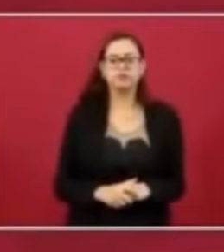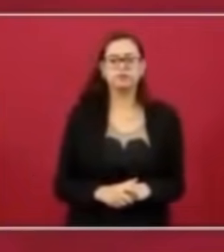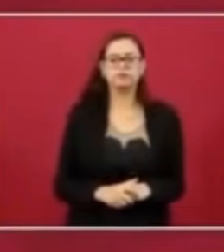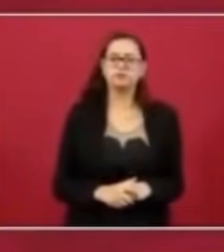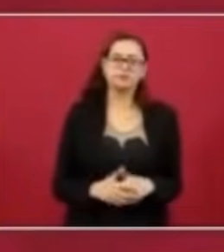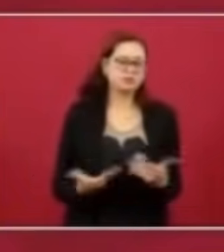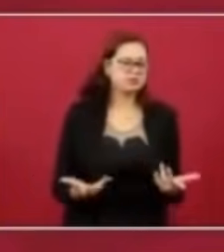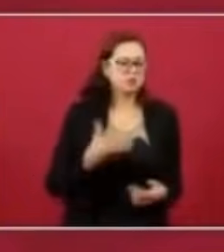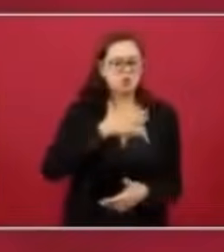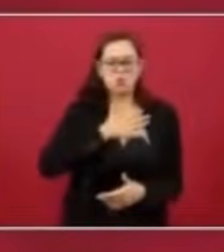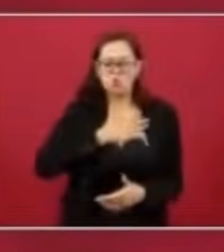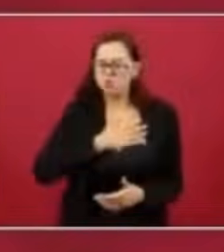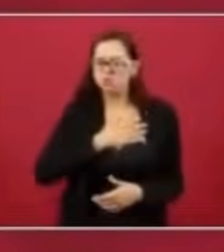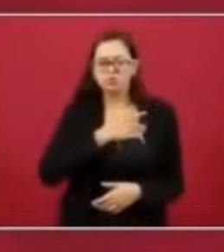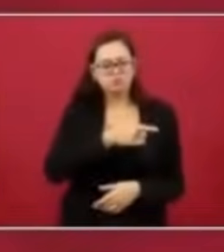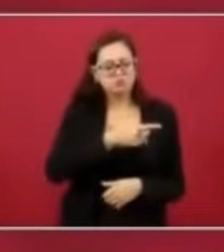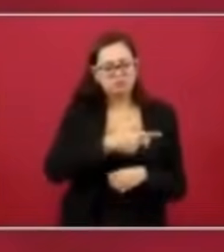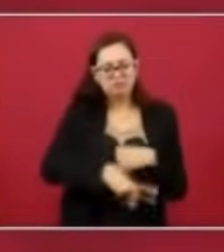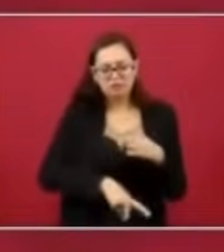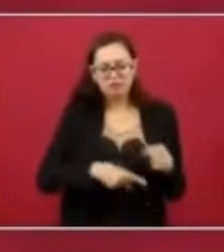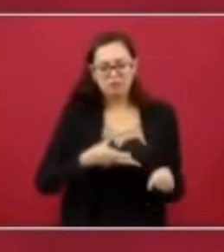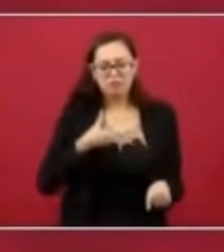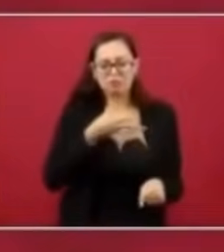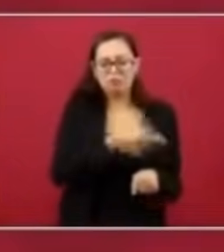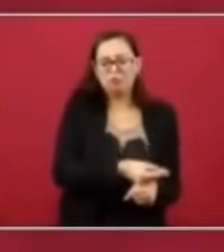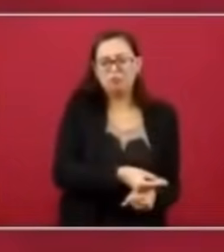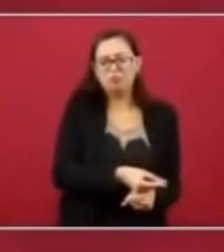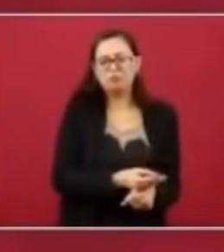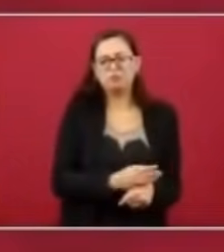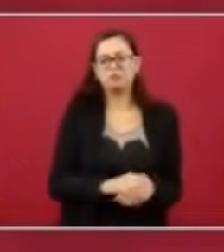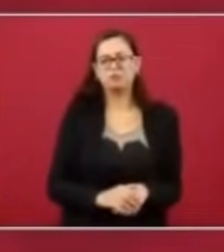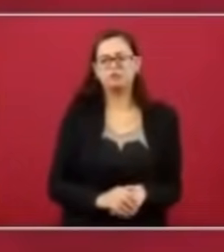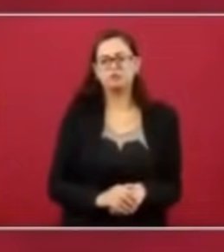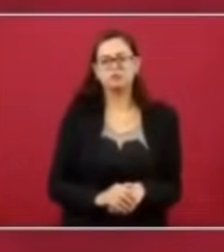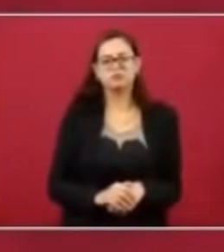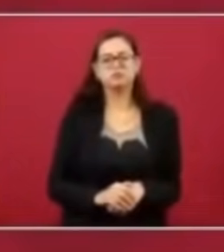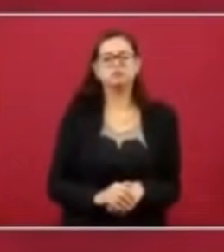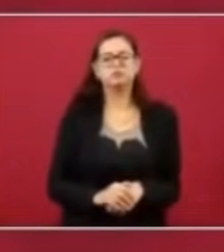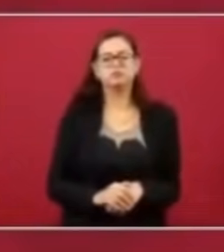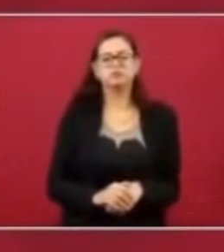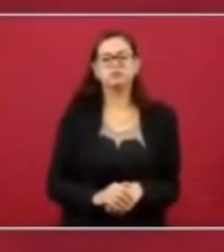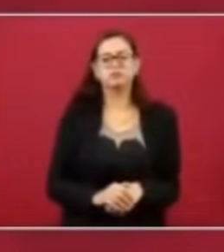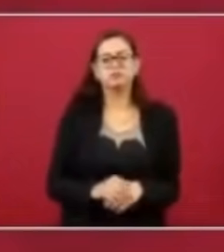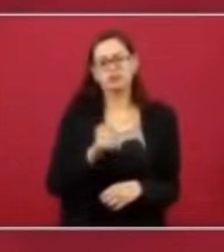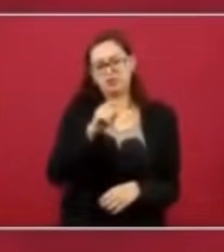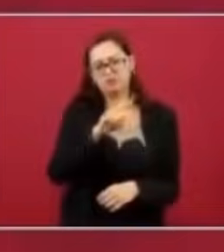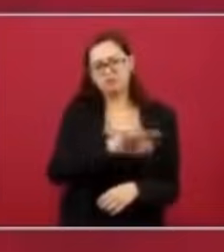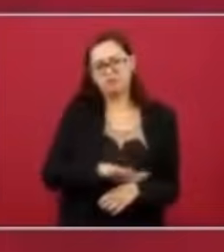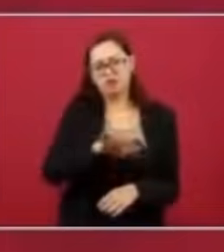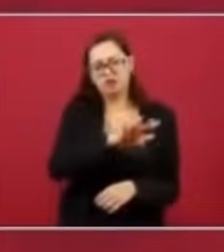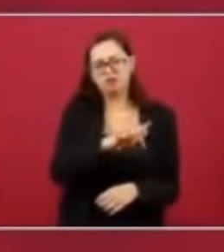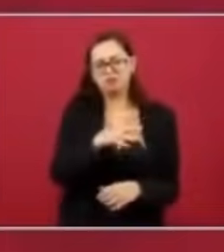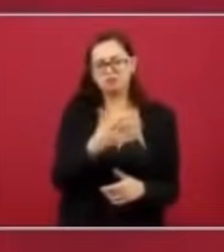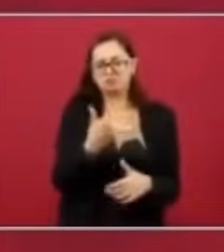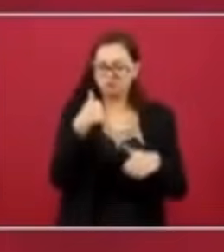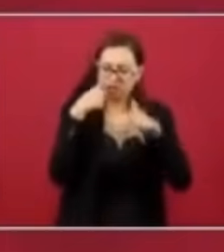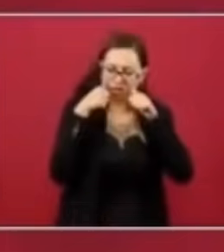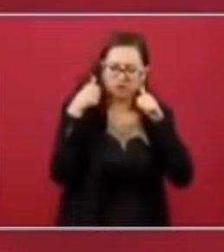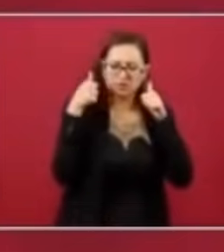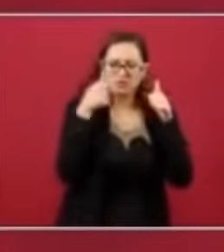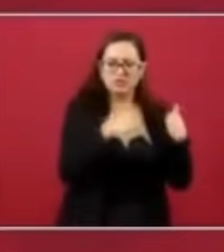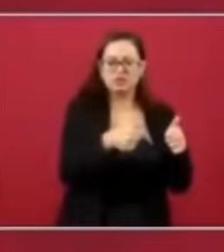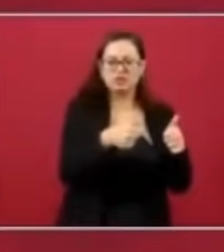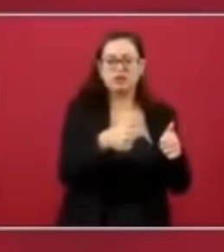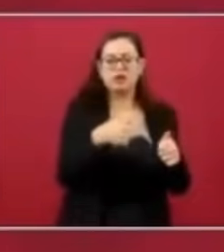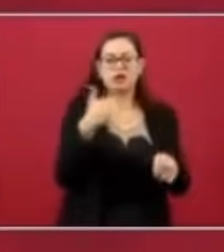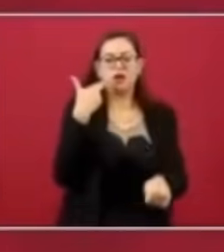justicia, de reparación del daño por lo que sucedió en Nochixtlán. Y se lo hemos